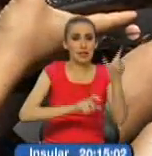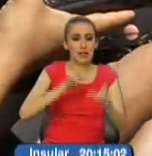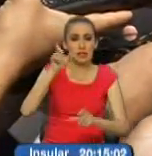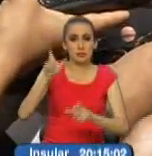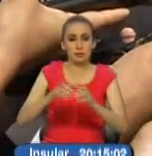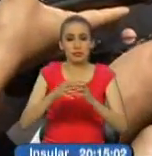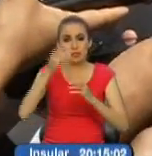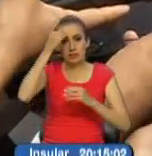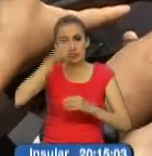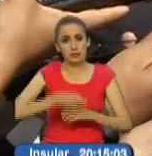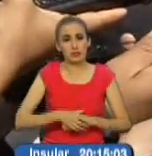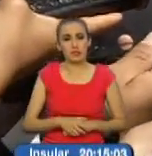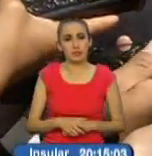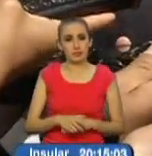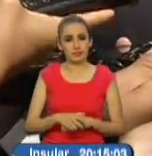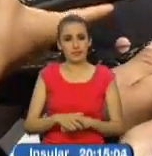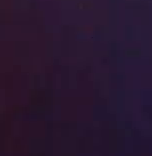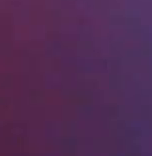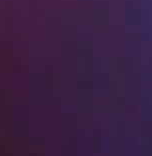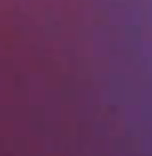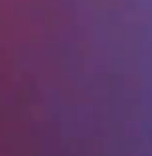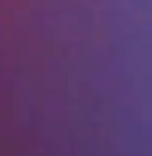sus decisiones por esos riesgos.